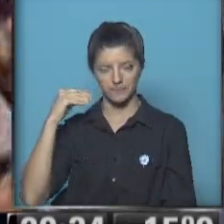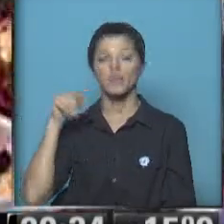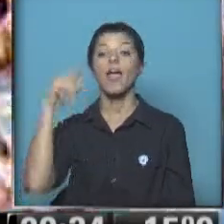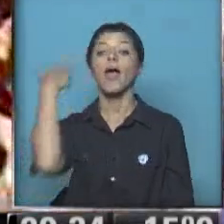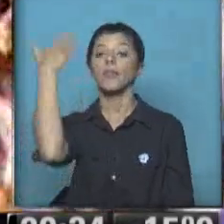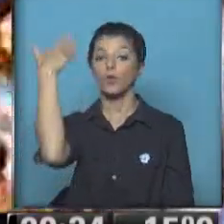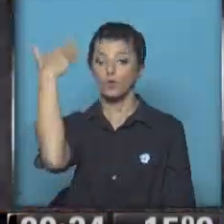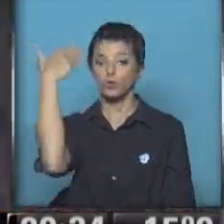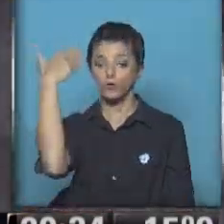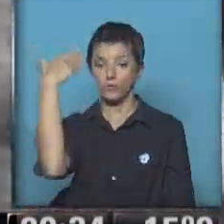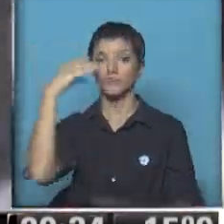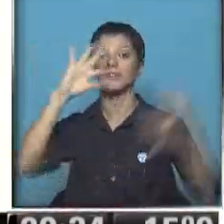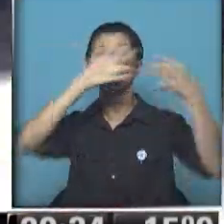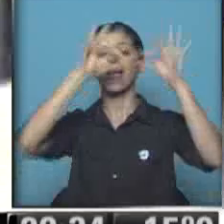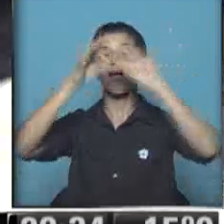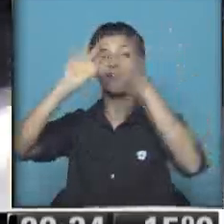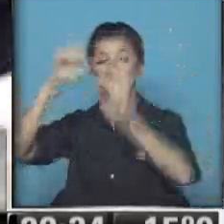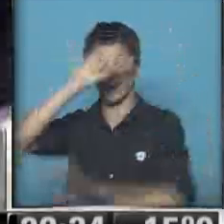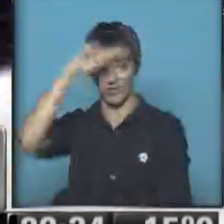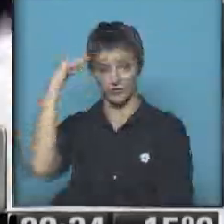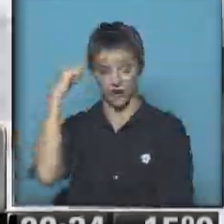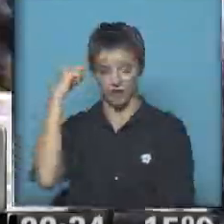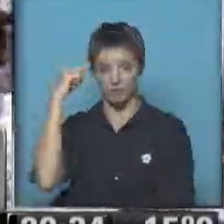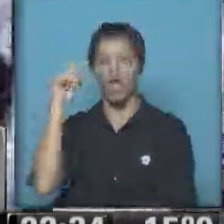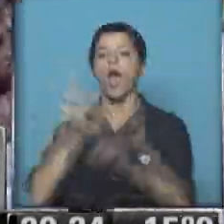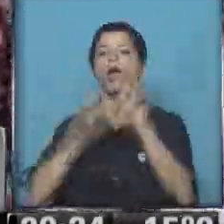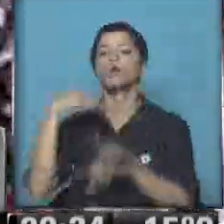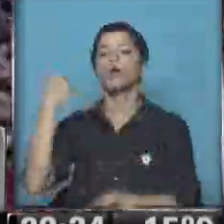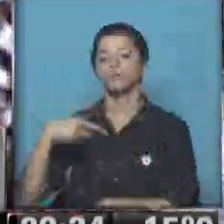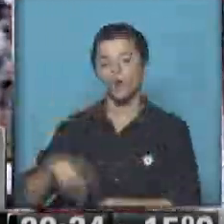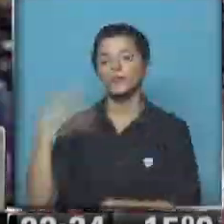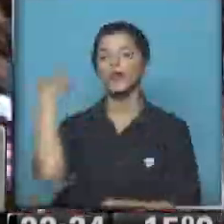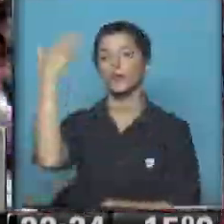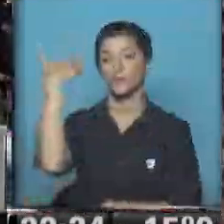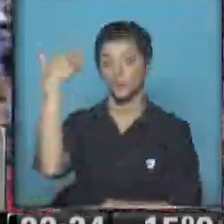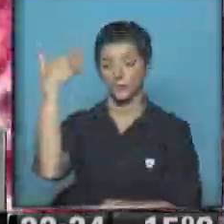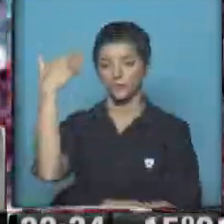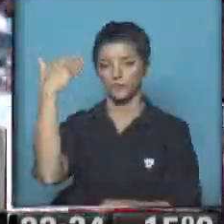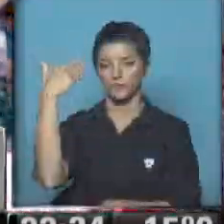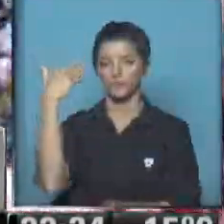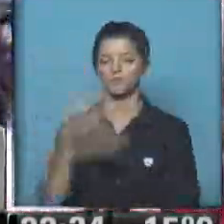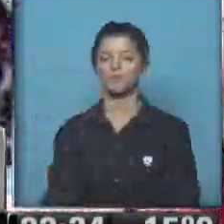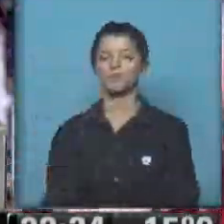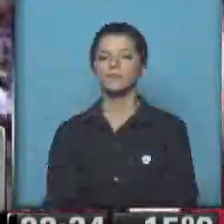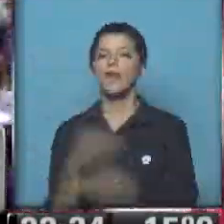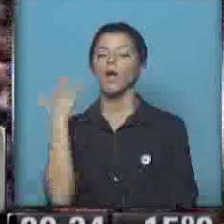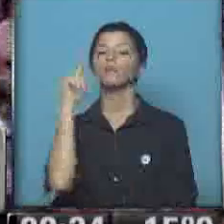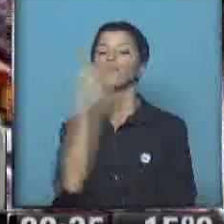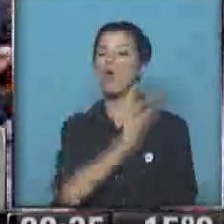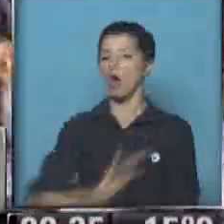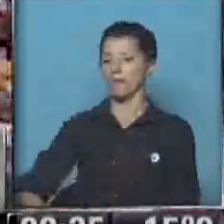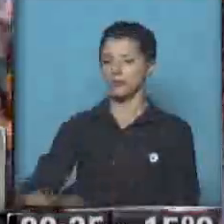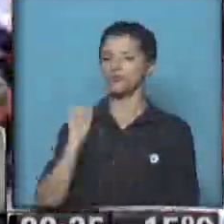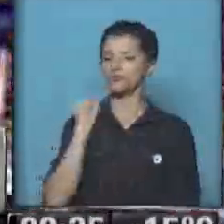discurso transmitido por cadena nacional. Entre otras cuestiones, la jefa de Estado remarcó que su gobierno le